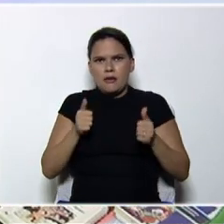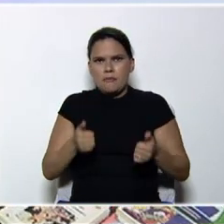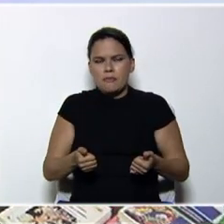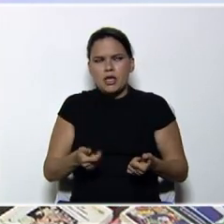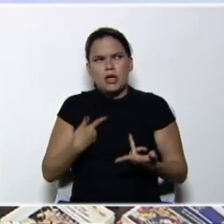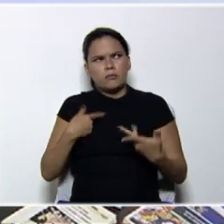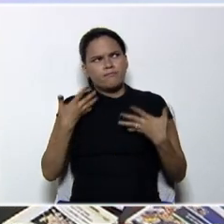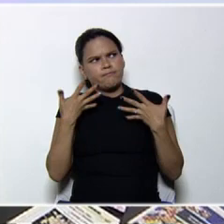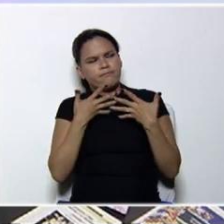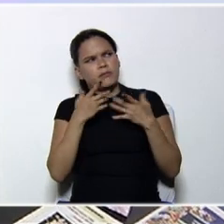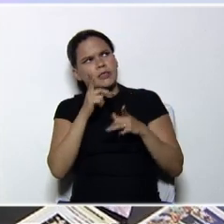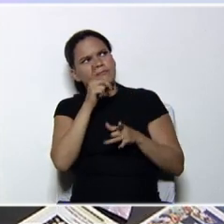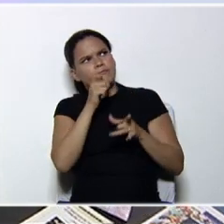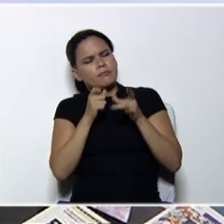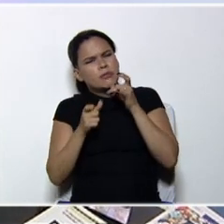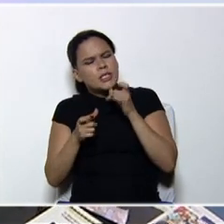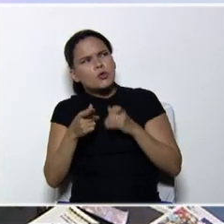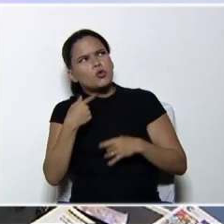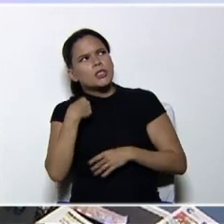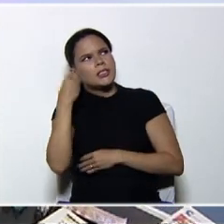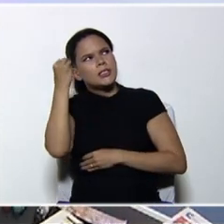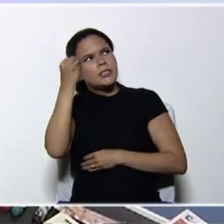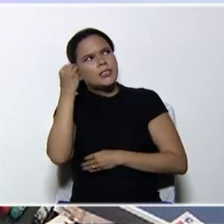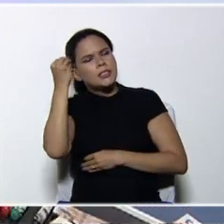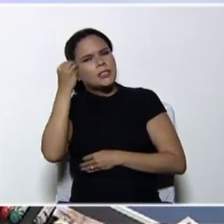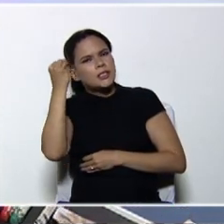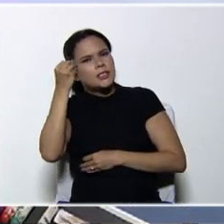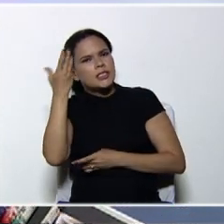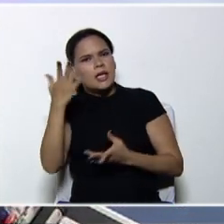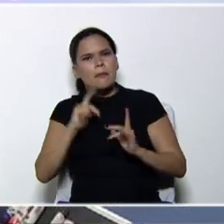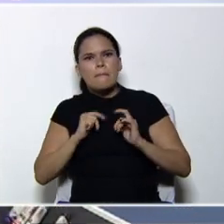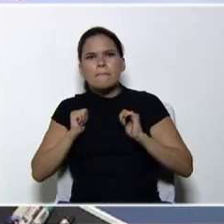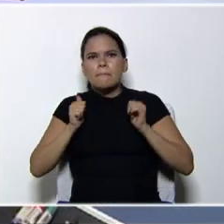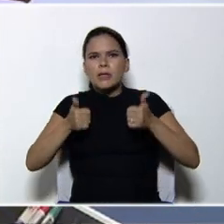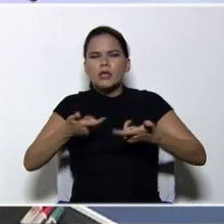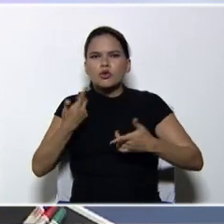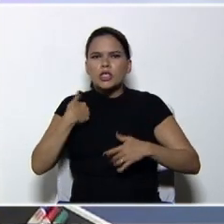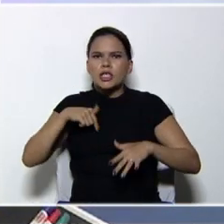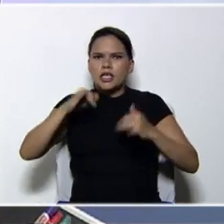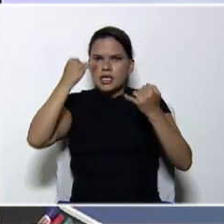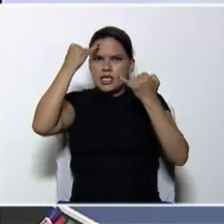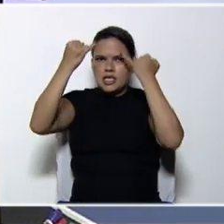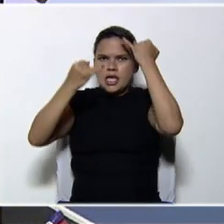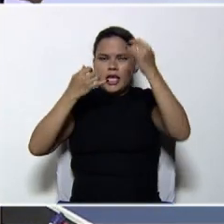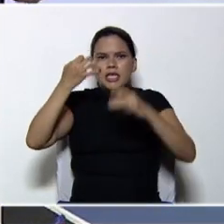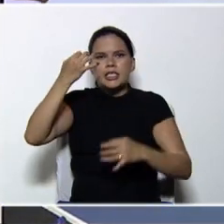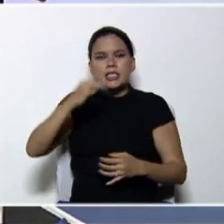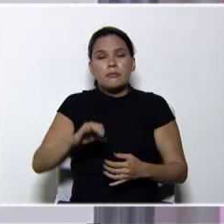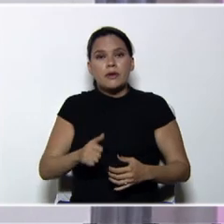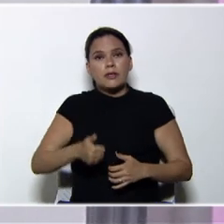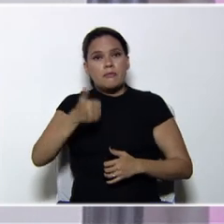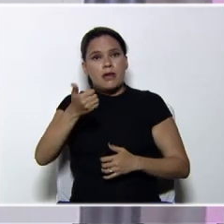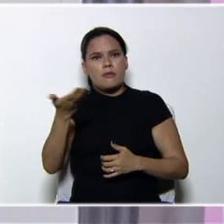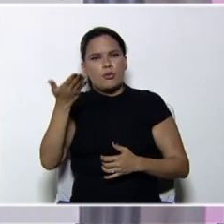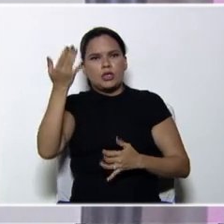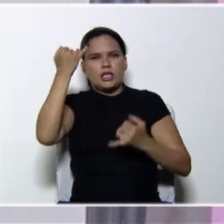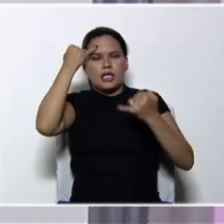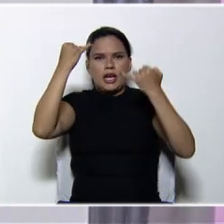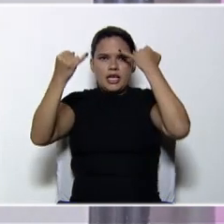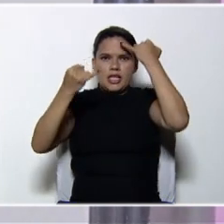unas dudas, ¿verdad? Esas crisis, esa duda que tengo, empiezo a tener entonces ideas. Y siempre van a ser más importantes las